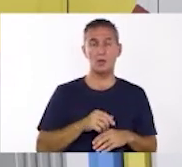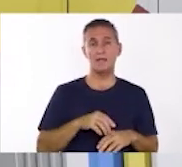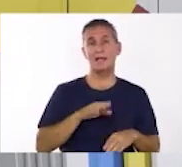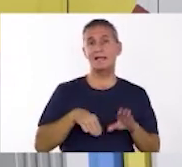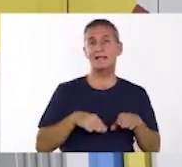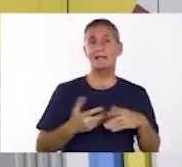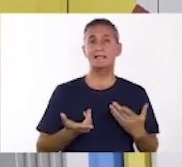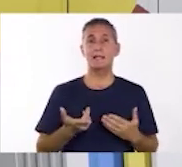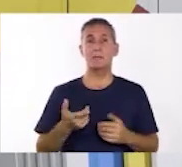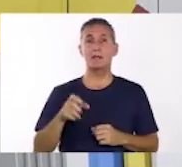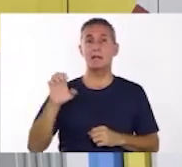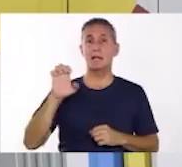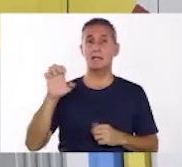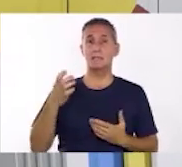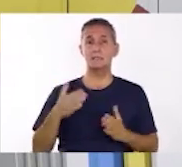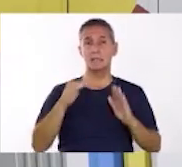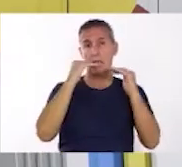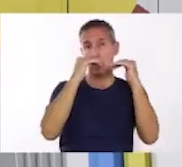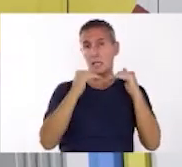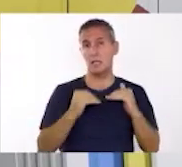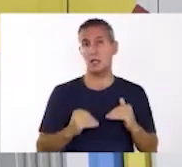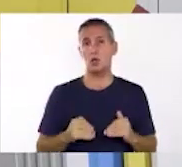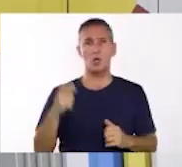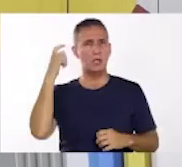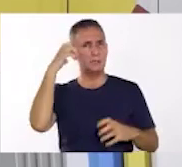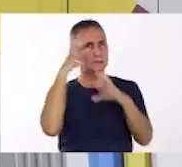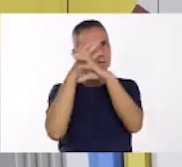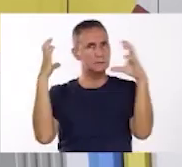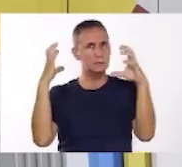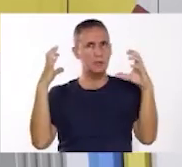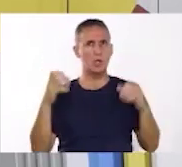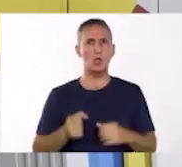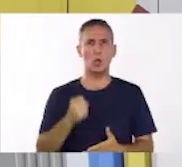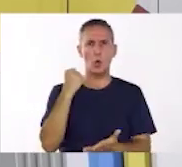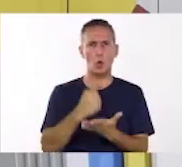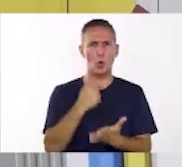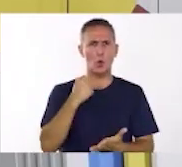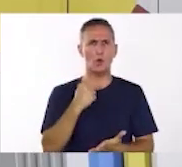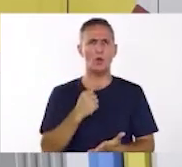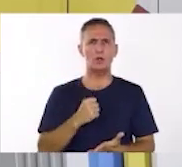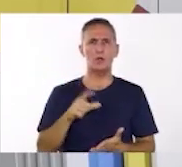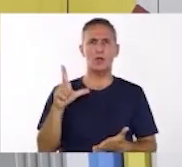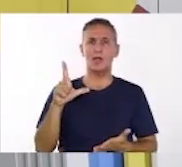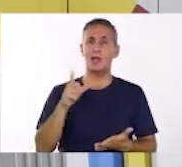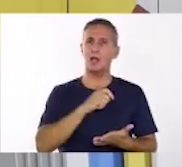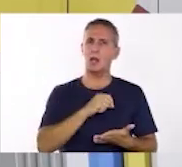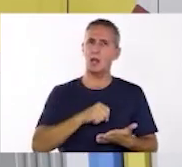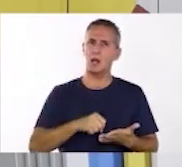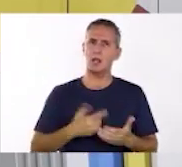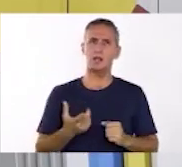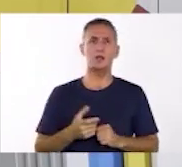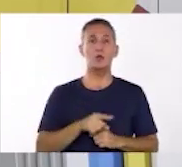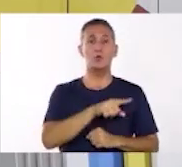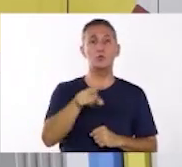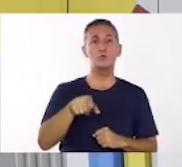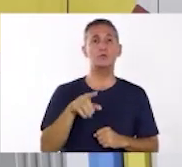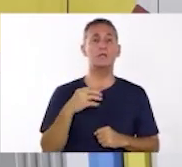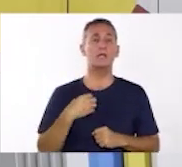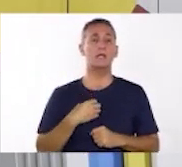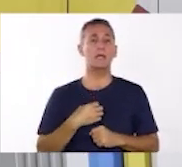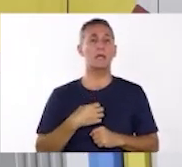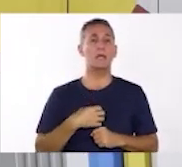estilo, se clasifica en científico, oficial, literario. Ustedes me van a